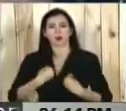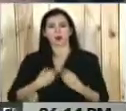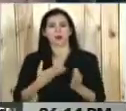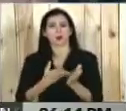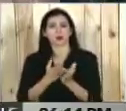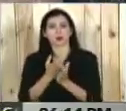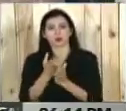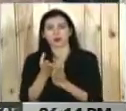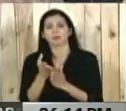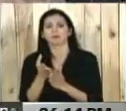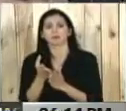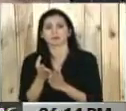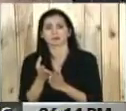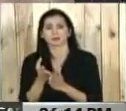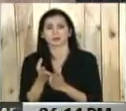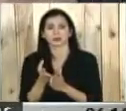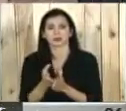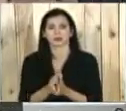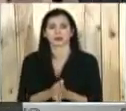continuar haciendo